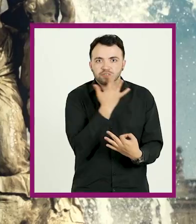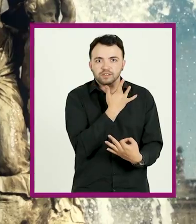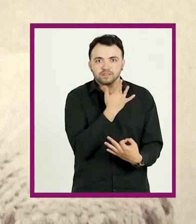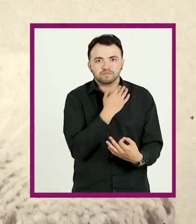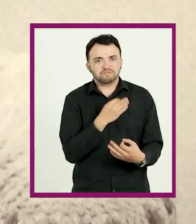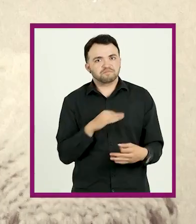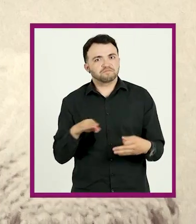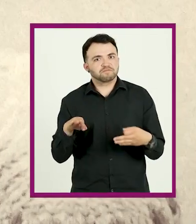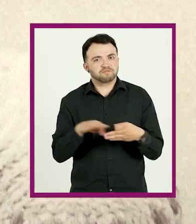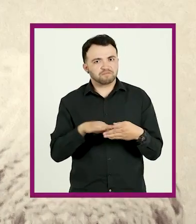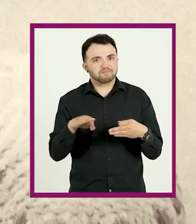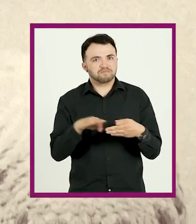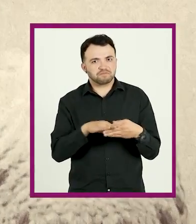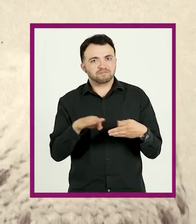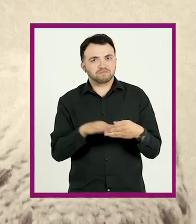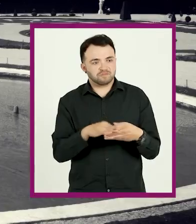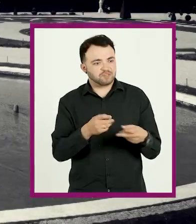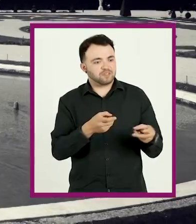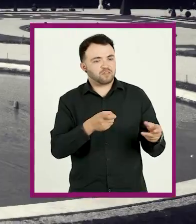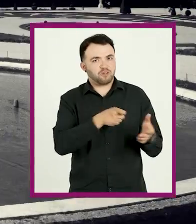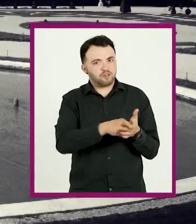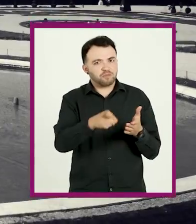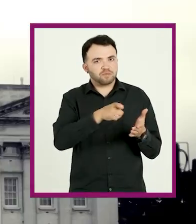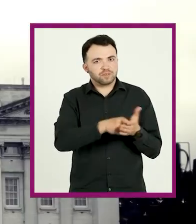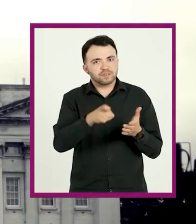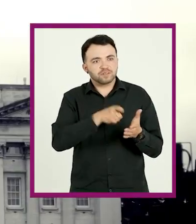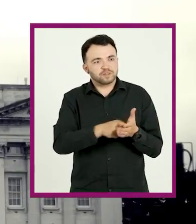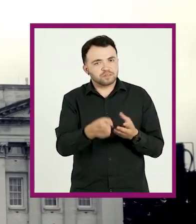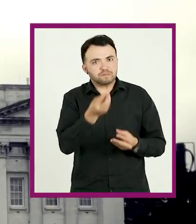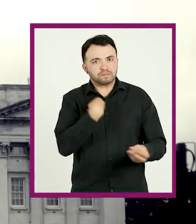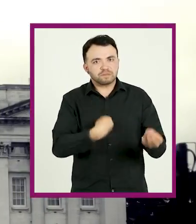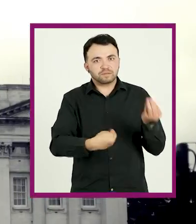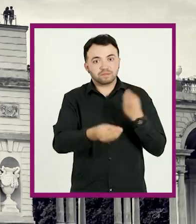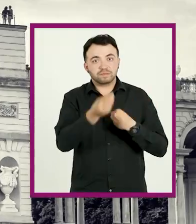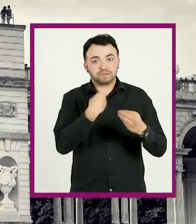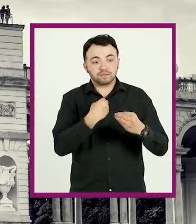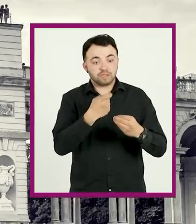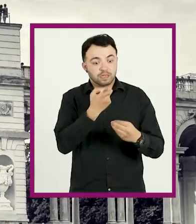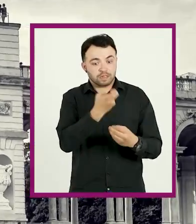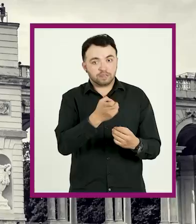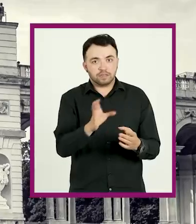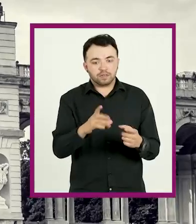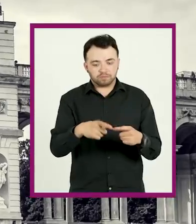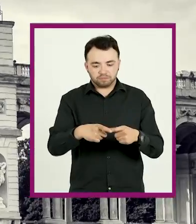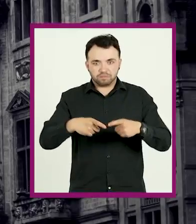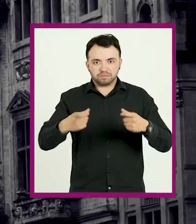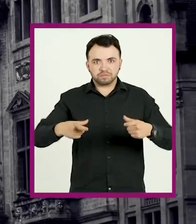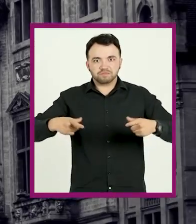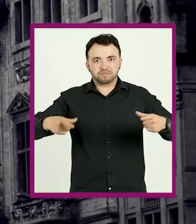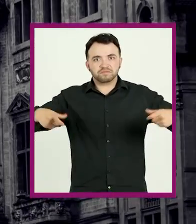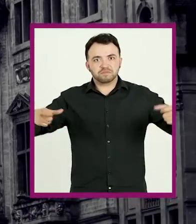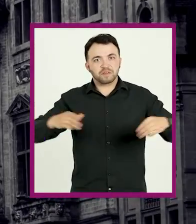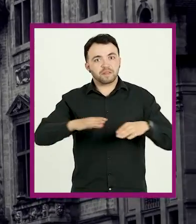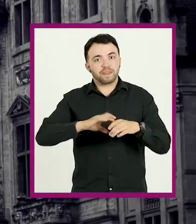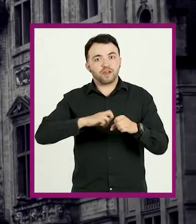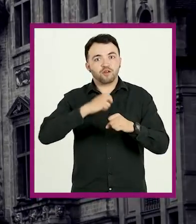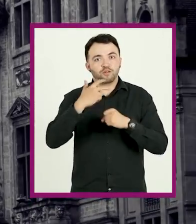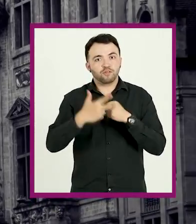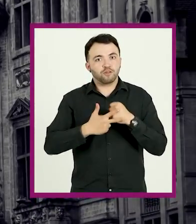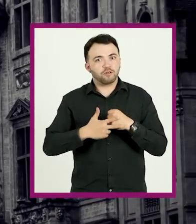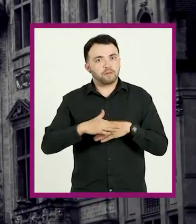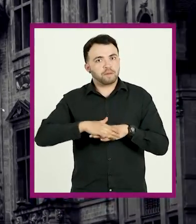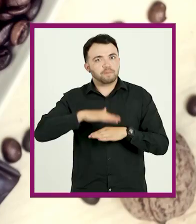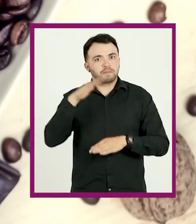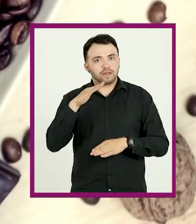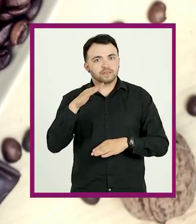producto, consumiéndolo frecuentemente en Versalles y Londres, con lo que se extendió su presencia por el viejo